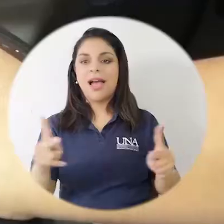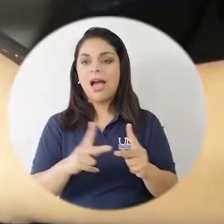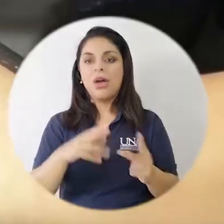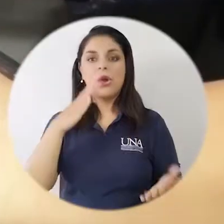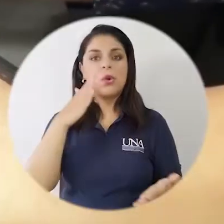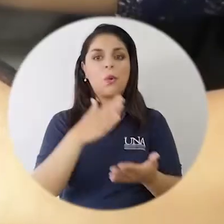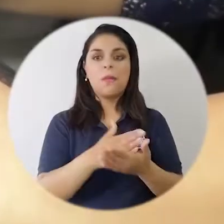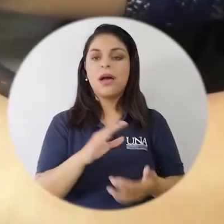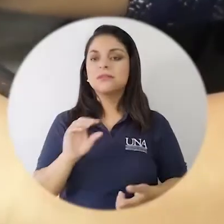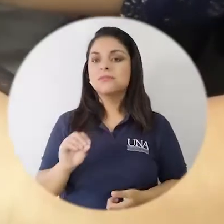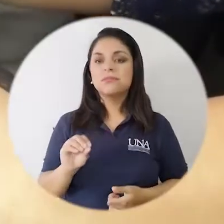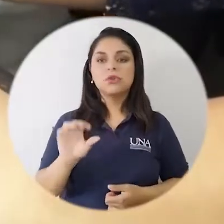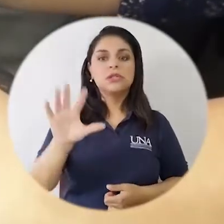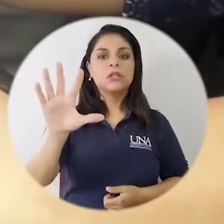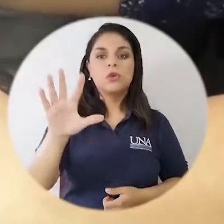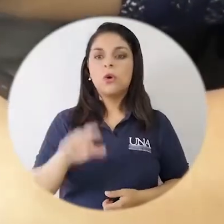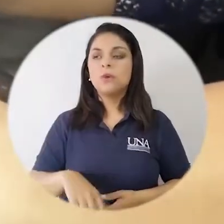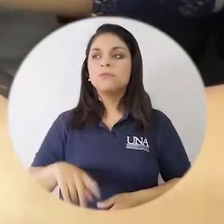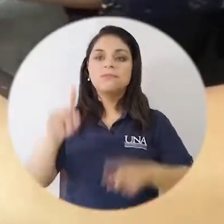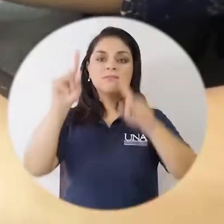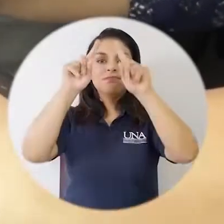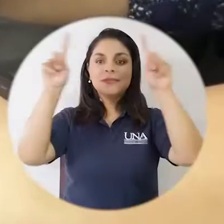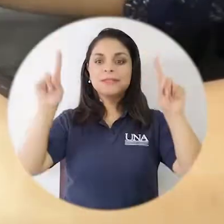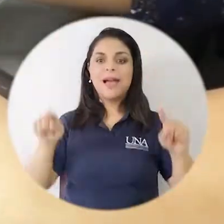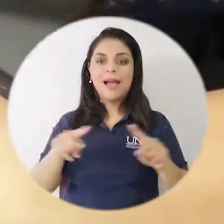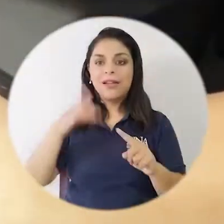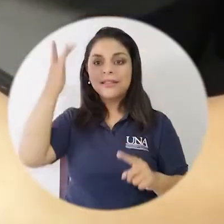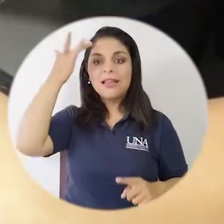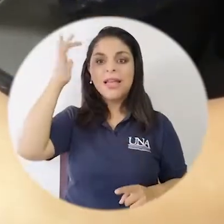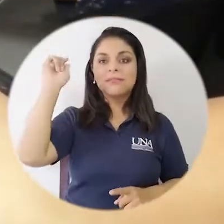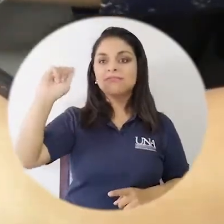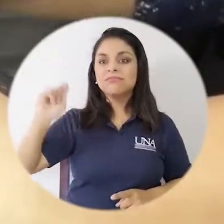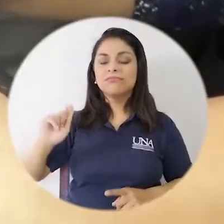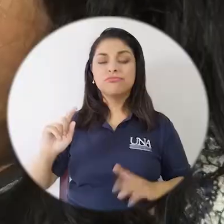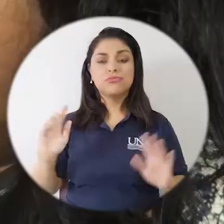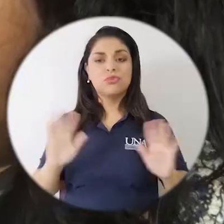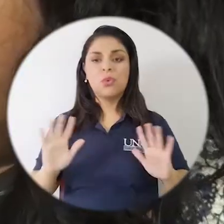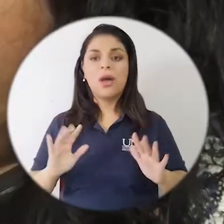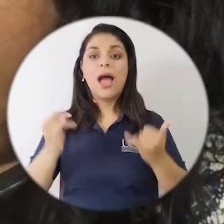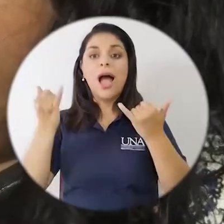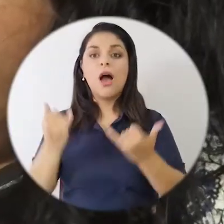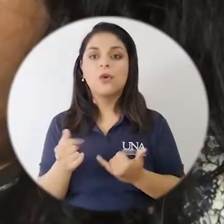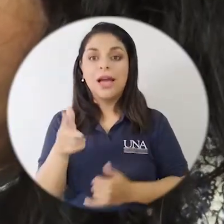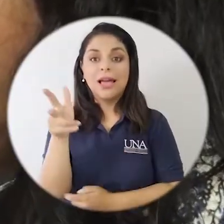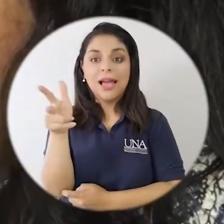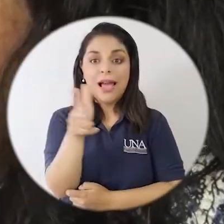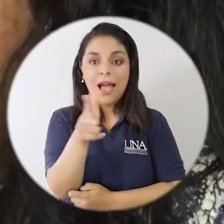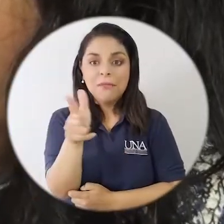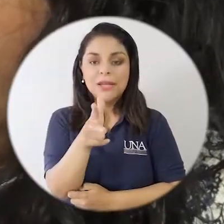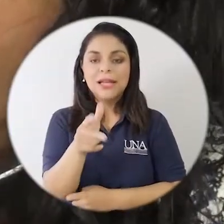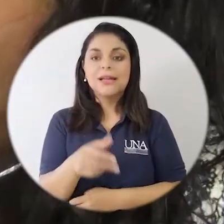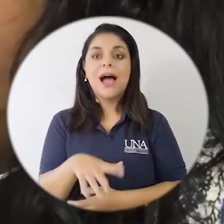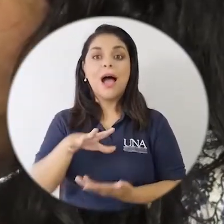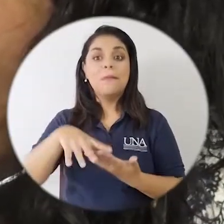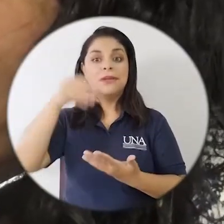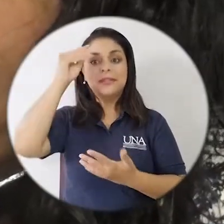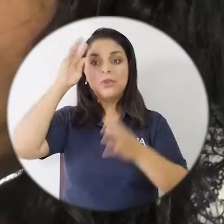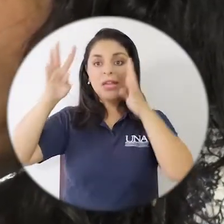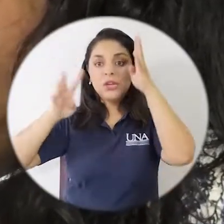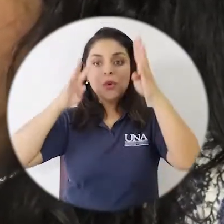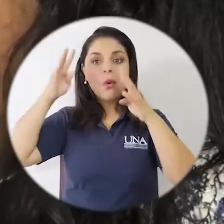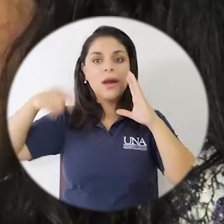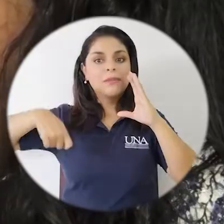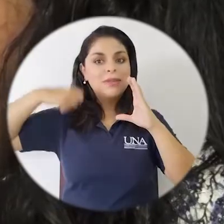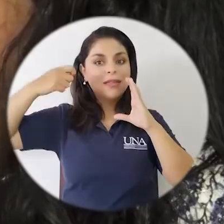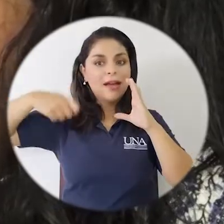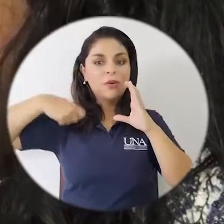estar el proyector, que la pizarra inteligente, no, ahora es la cámara, han tenido que aprender a innovar en los videos, han tenido que